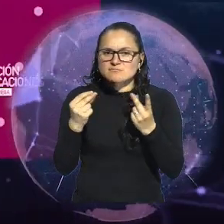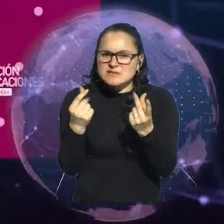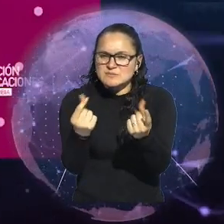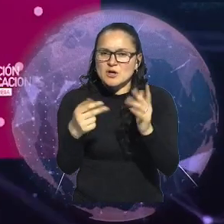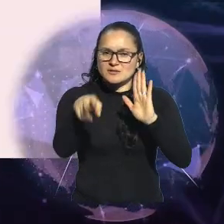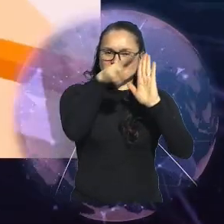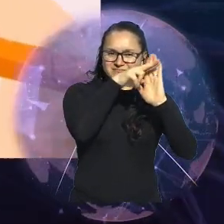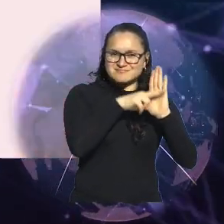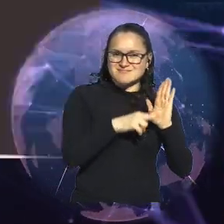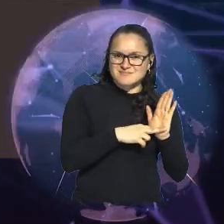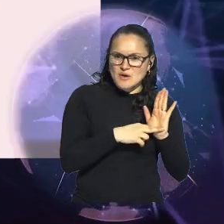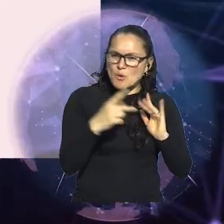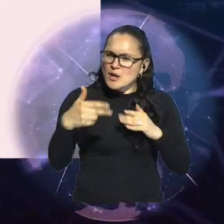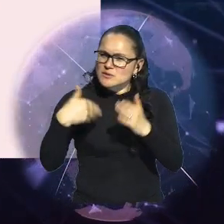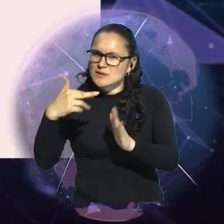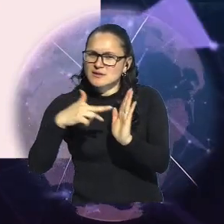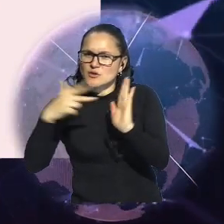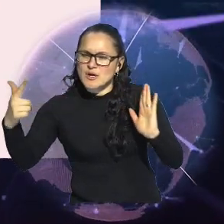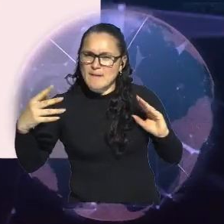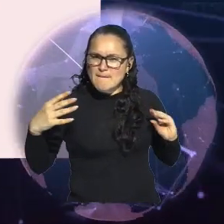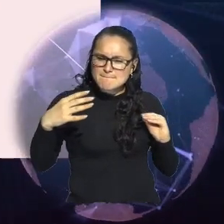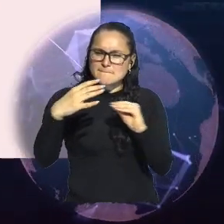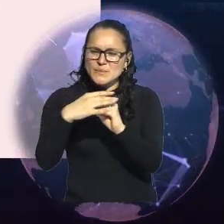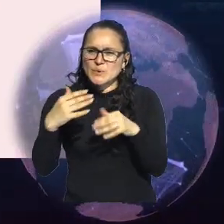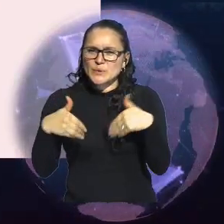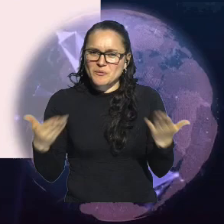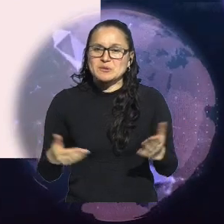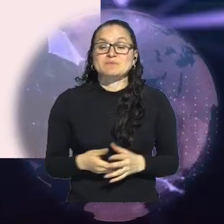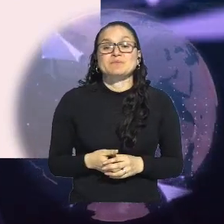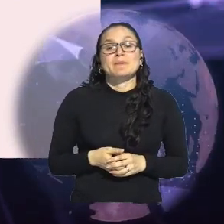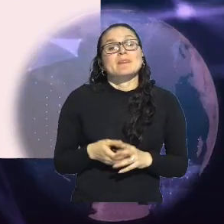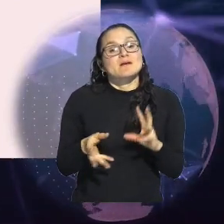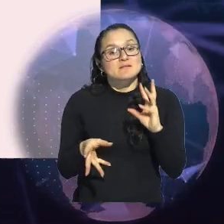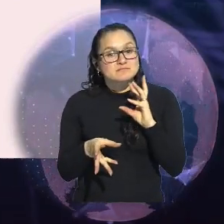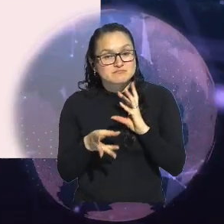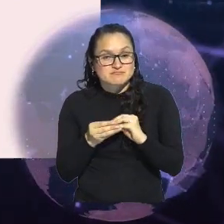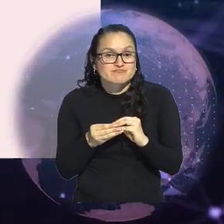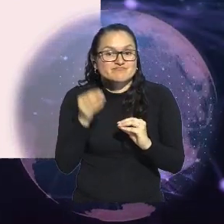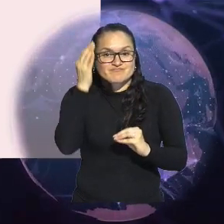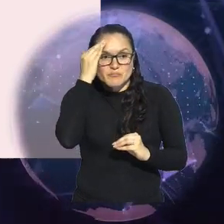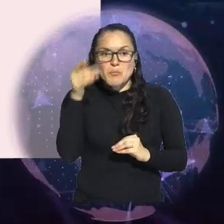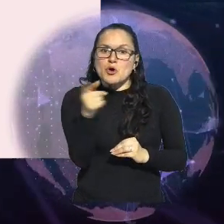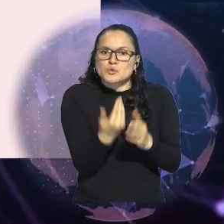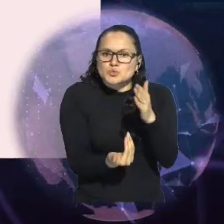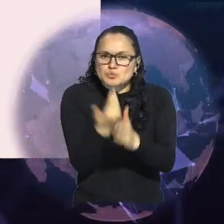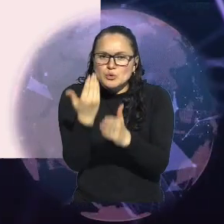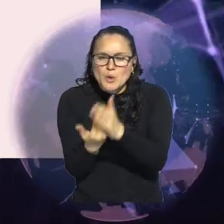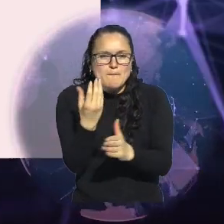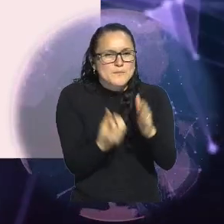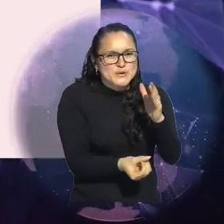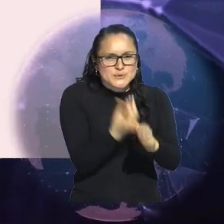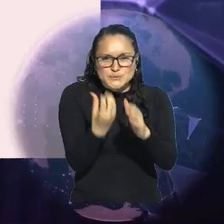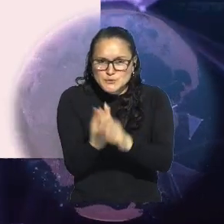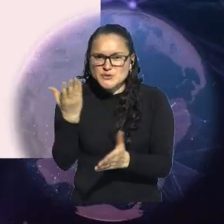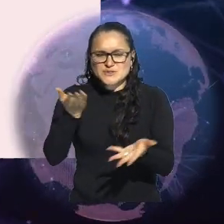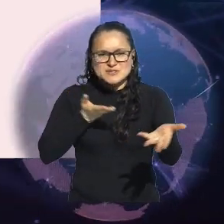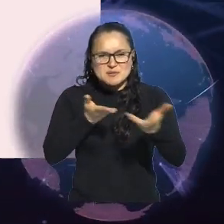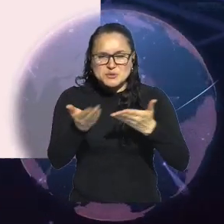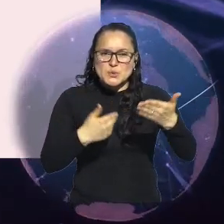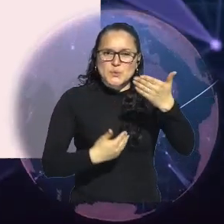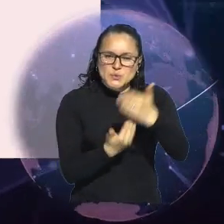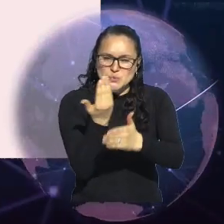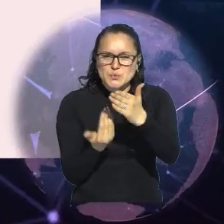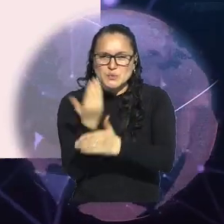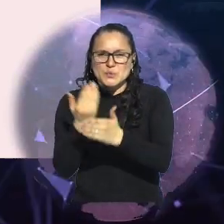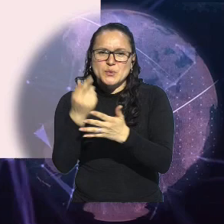los avances tecnológicos así como impulsar la ampliación de la oferta de productos servicios y soluciones en el sector de